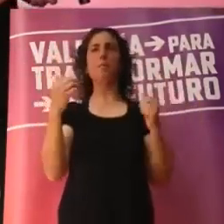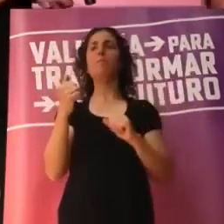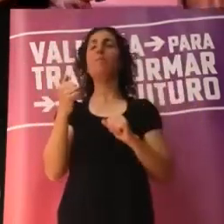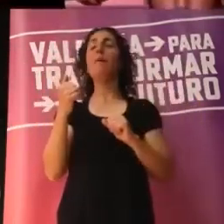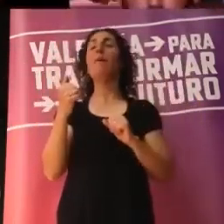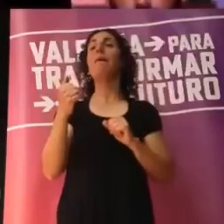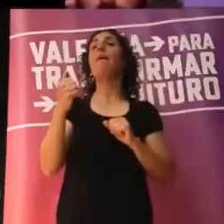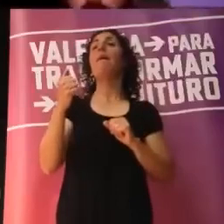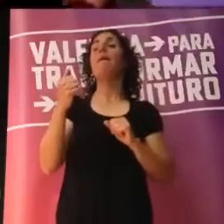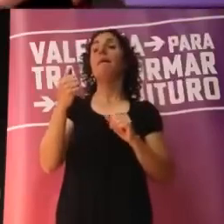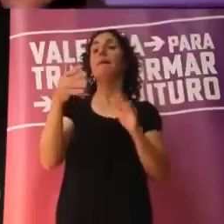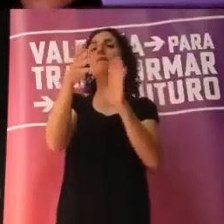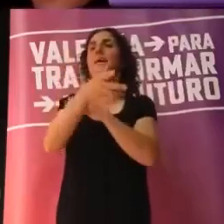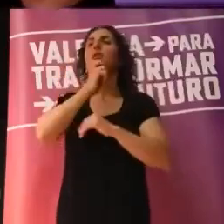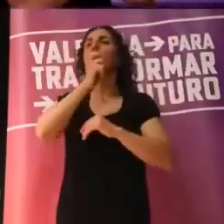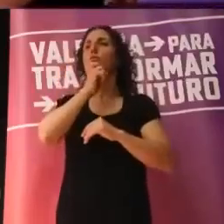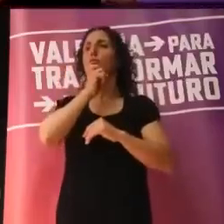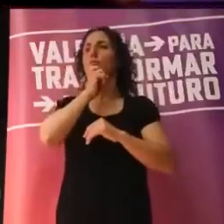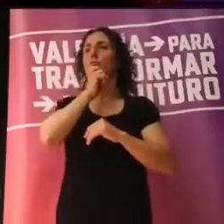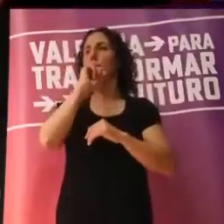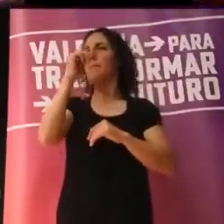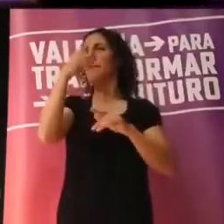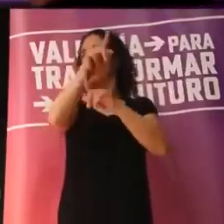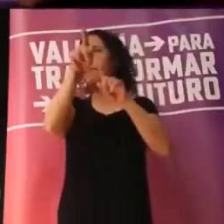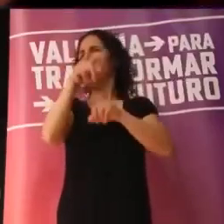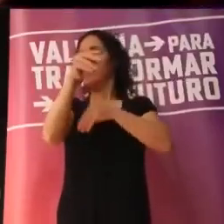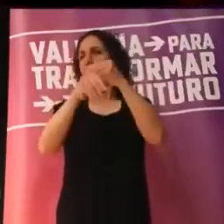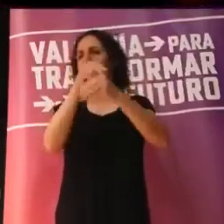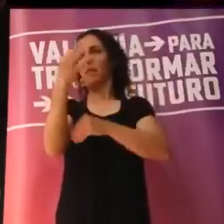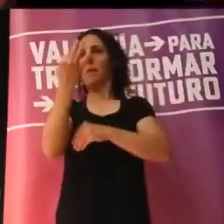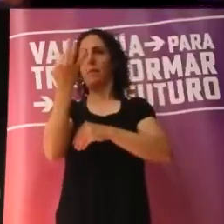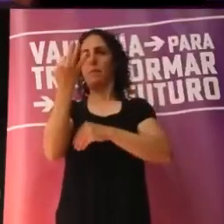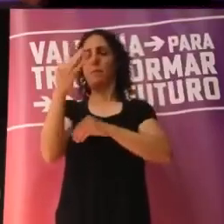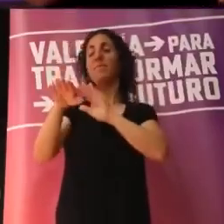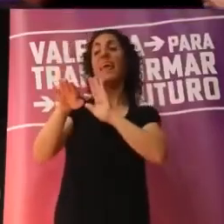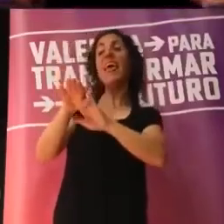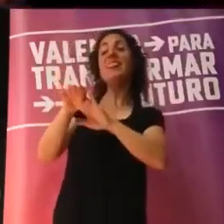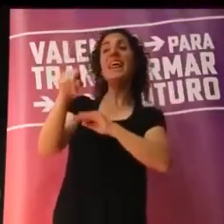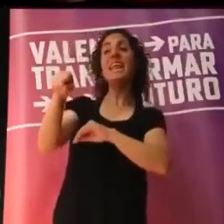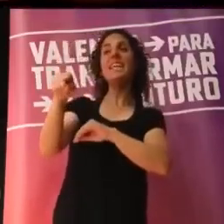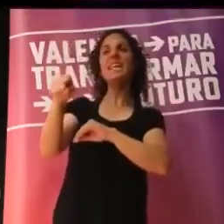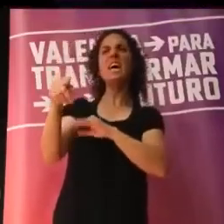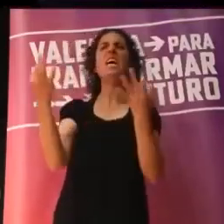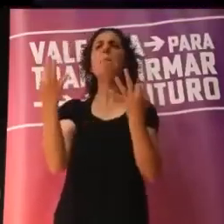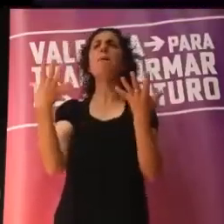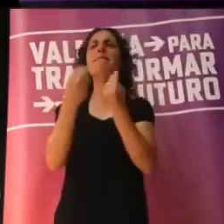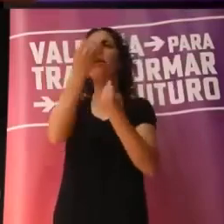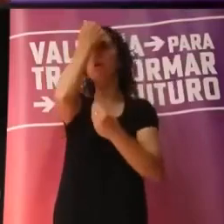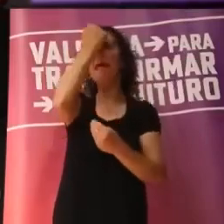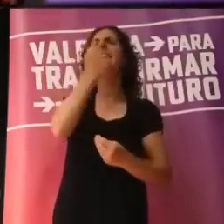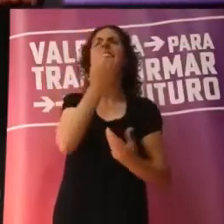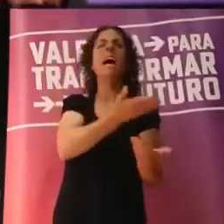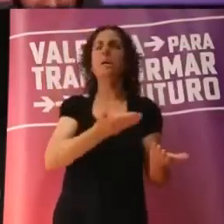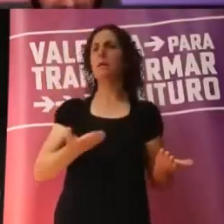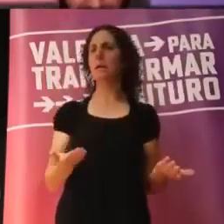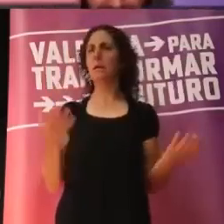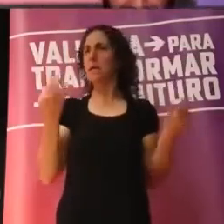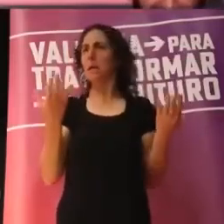pregunta que yo creo que es pertinente. ¿Qué le pasa a la derecha con la ETA? Tú les